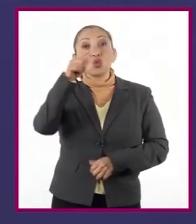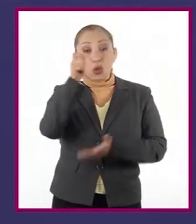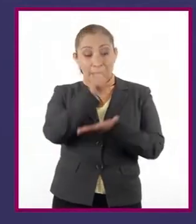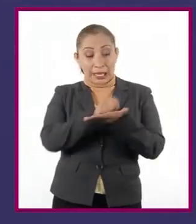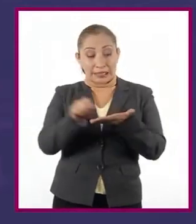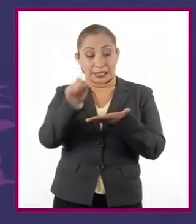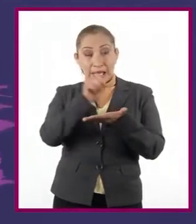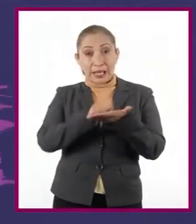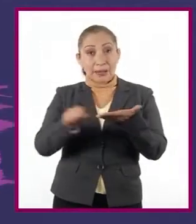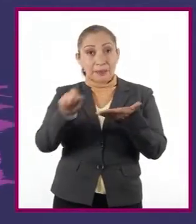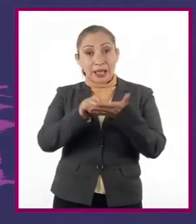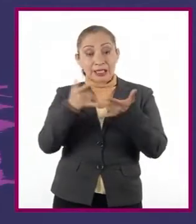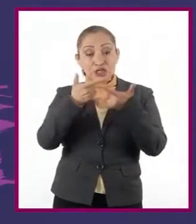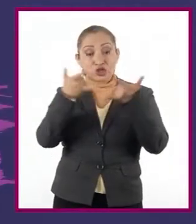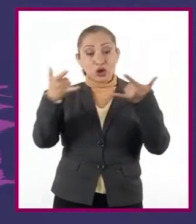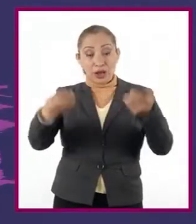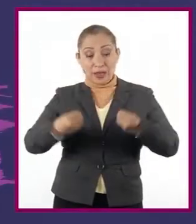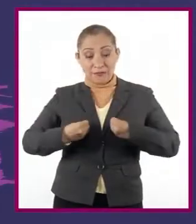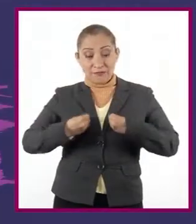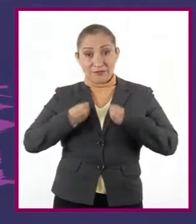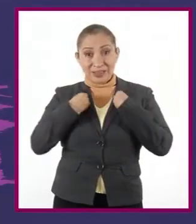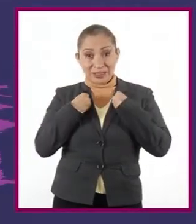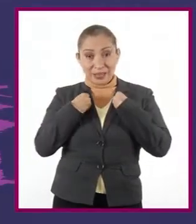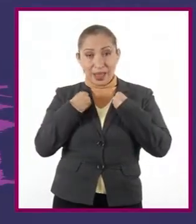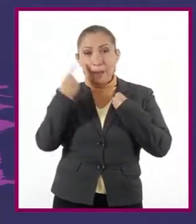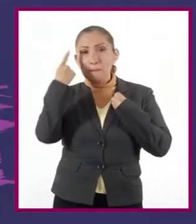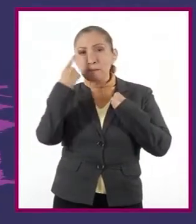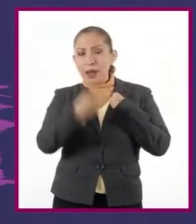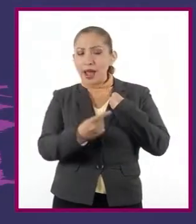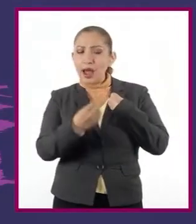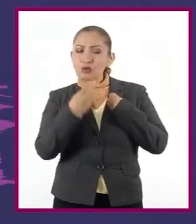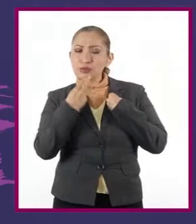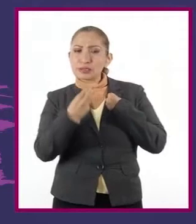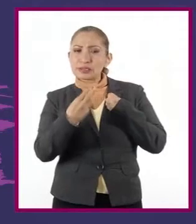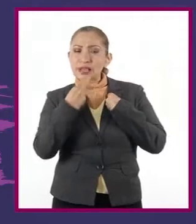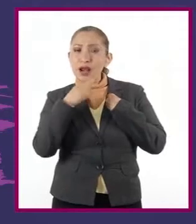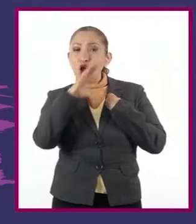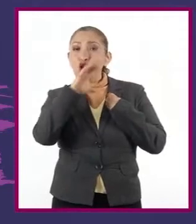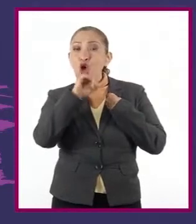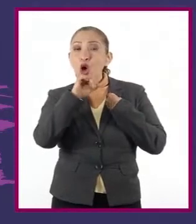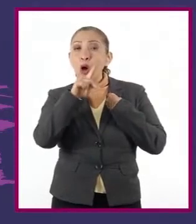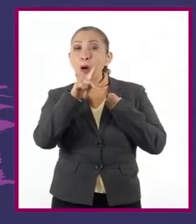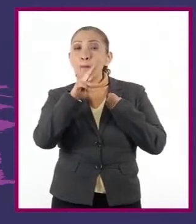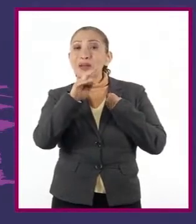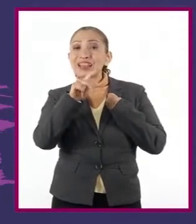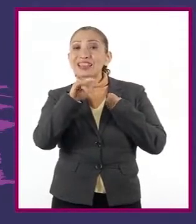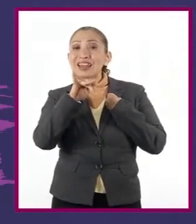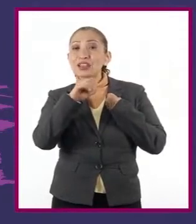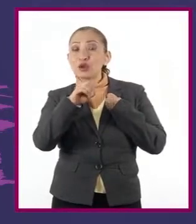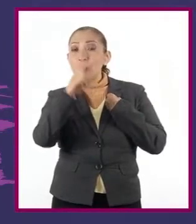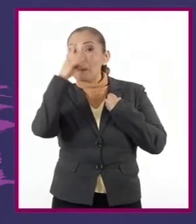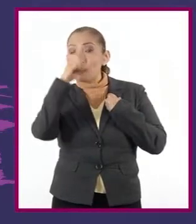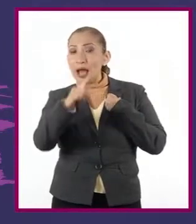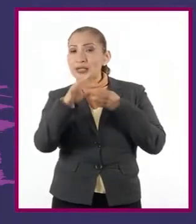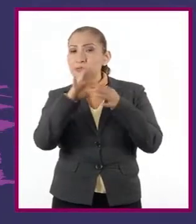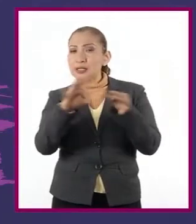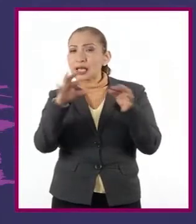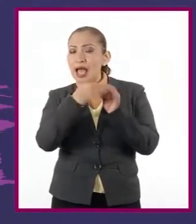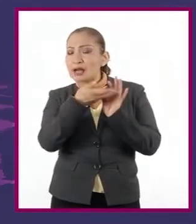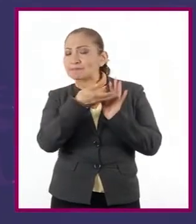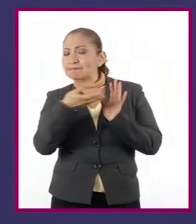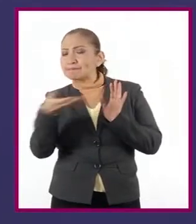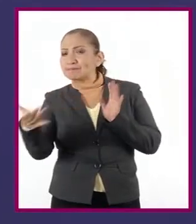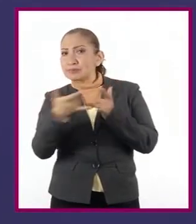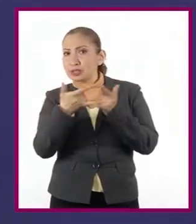texto biográfico con el propósito de analizar el uso de copretérito para describir situaciones. Recuerden que